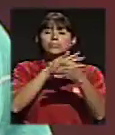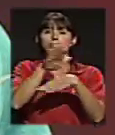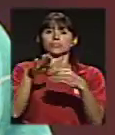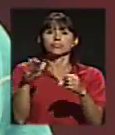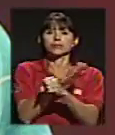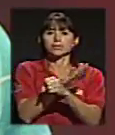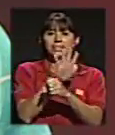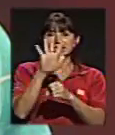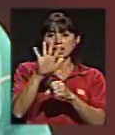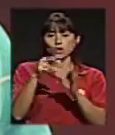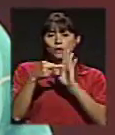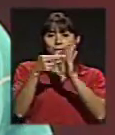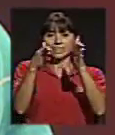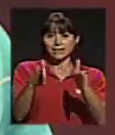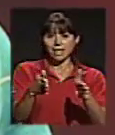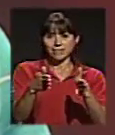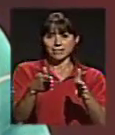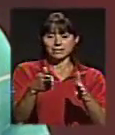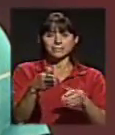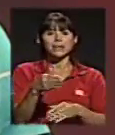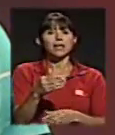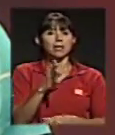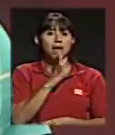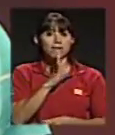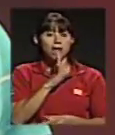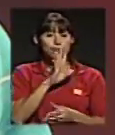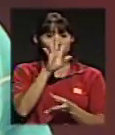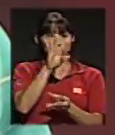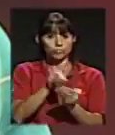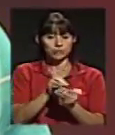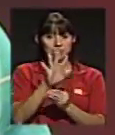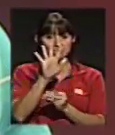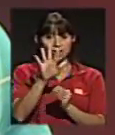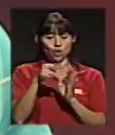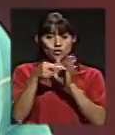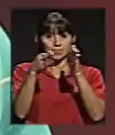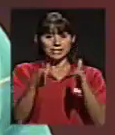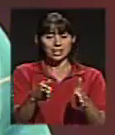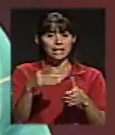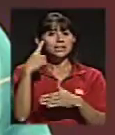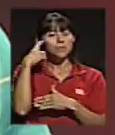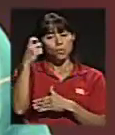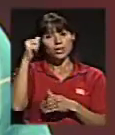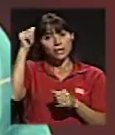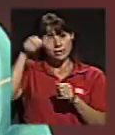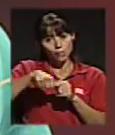5 porque no hay que ignorar que aparte de las 3 operadoras que son